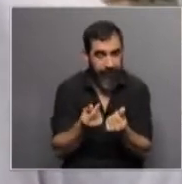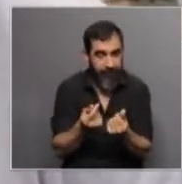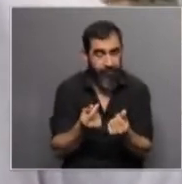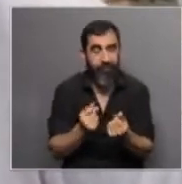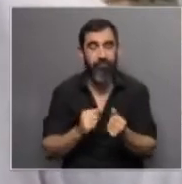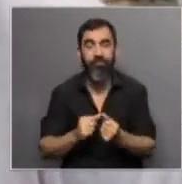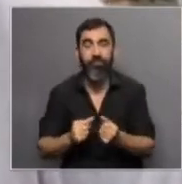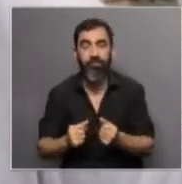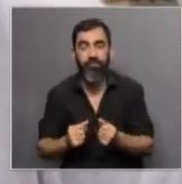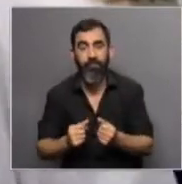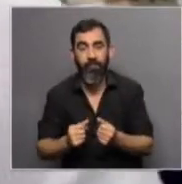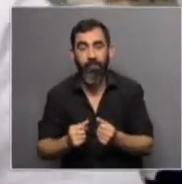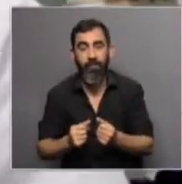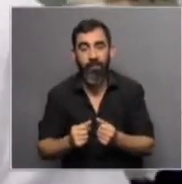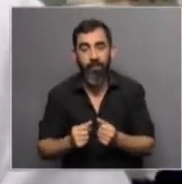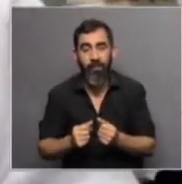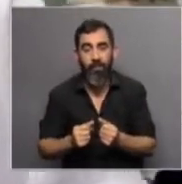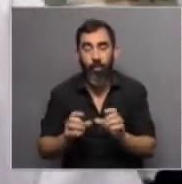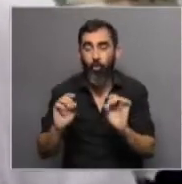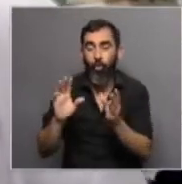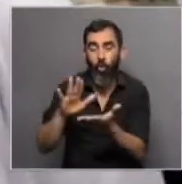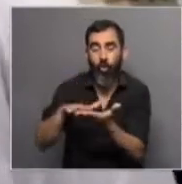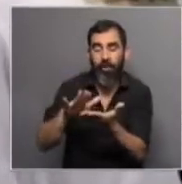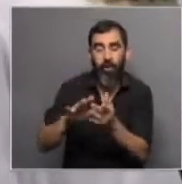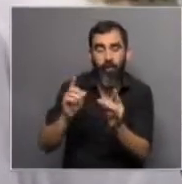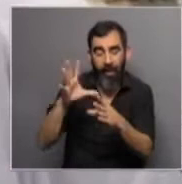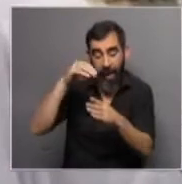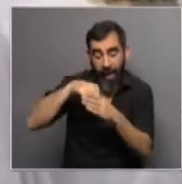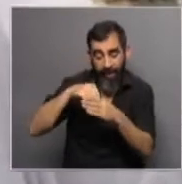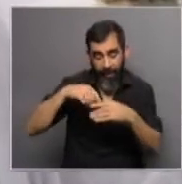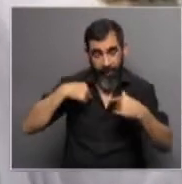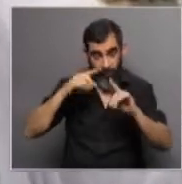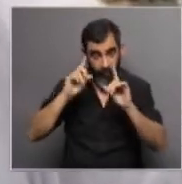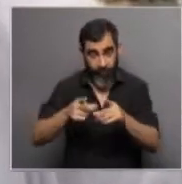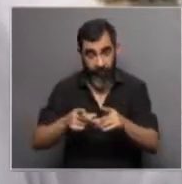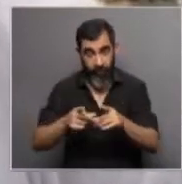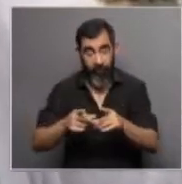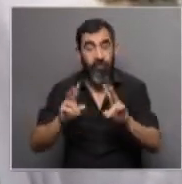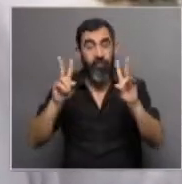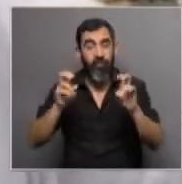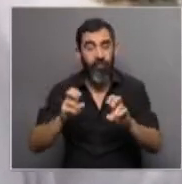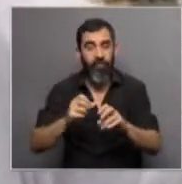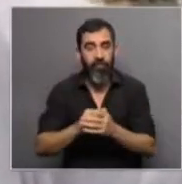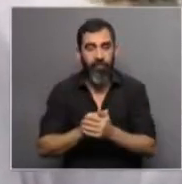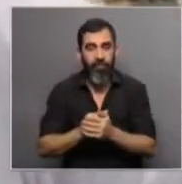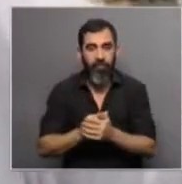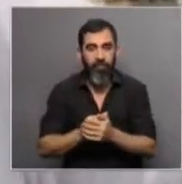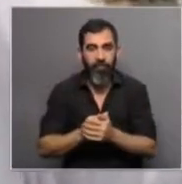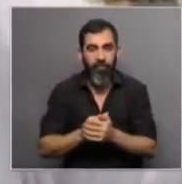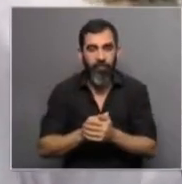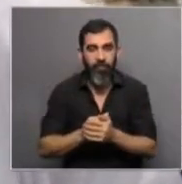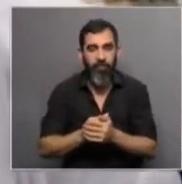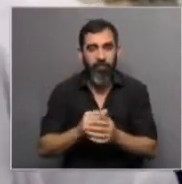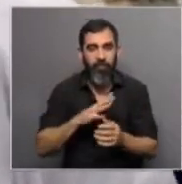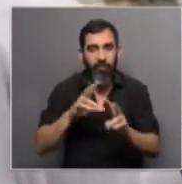su ubicación en el espacio, no solamente el tacto, sino receptores internos, ¿sí?, que tienen que ver con lo que se llama la propiocepción, tienen